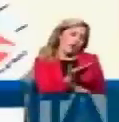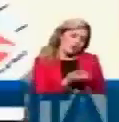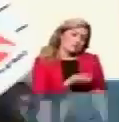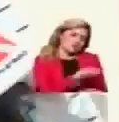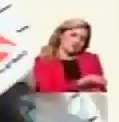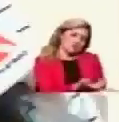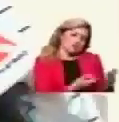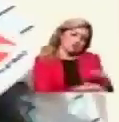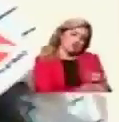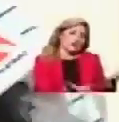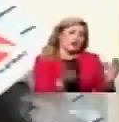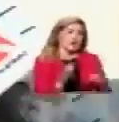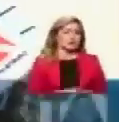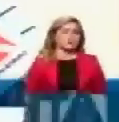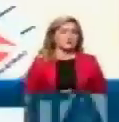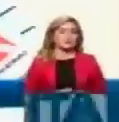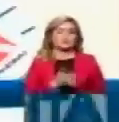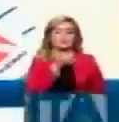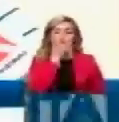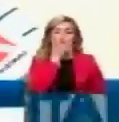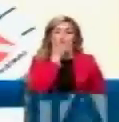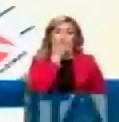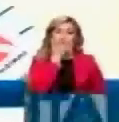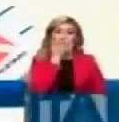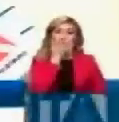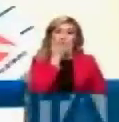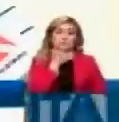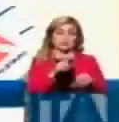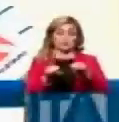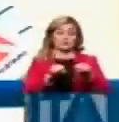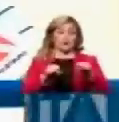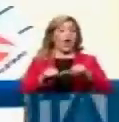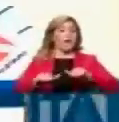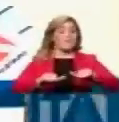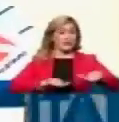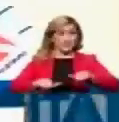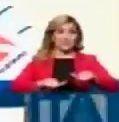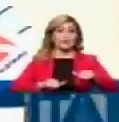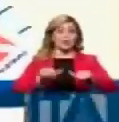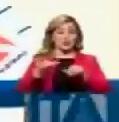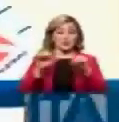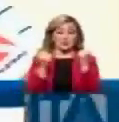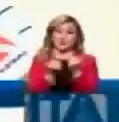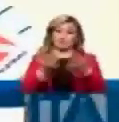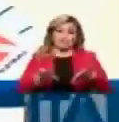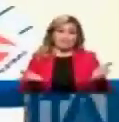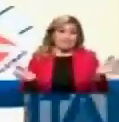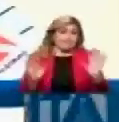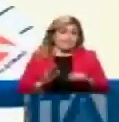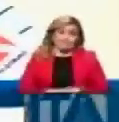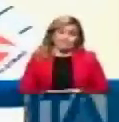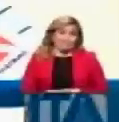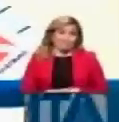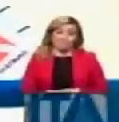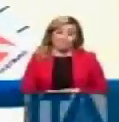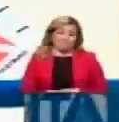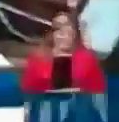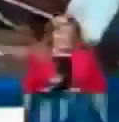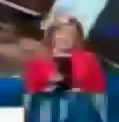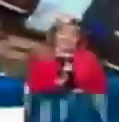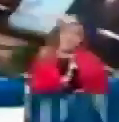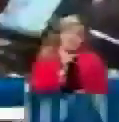una falta que se cometió en sede administrativa. Ella, siendo legisladora, siendo asambleísta, no tenía por